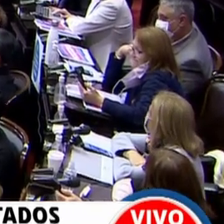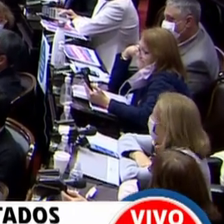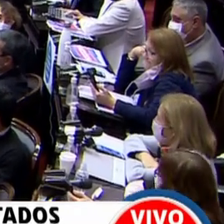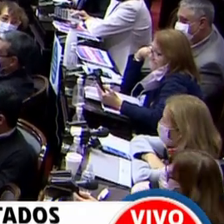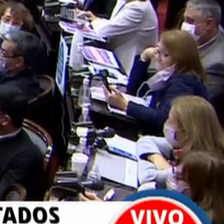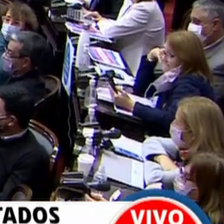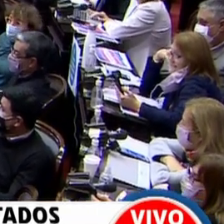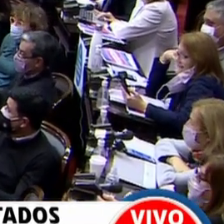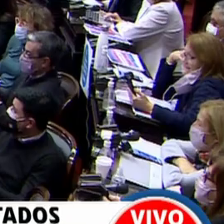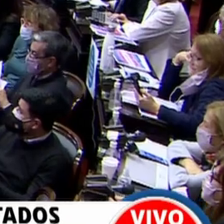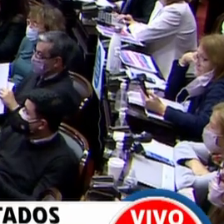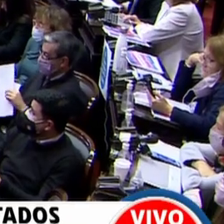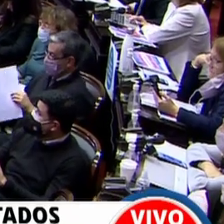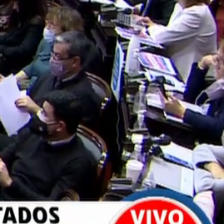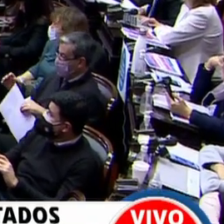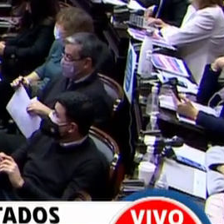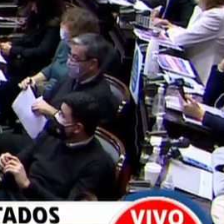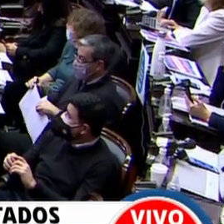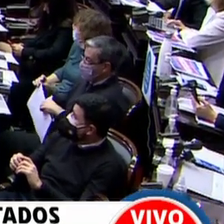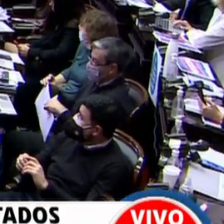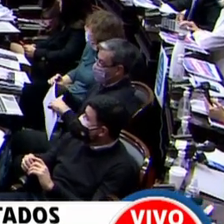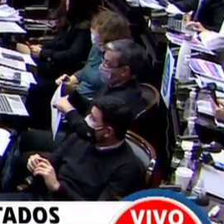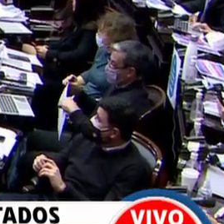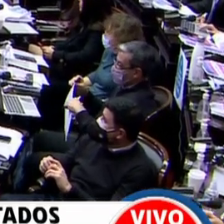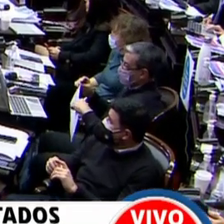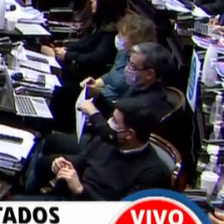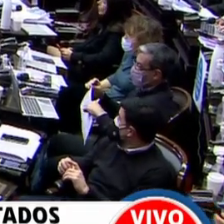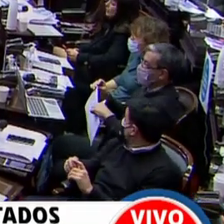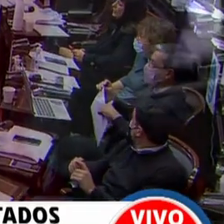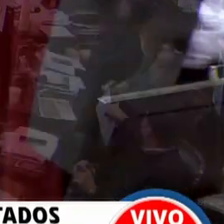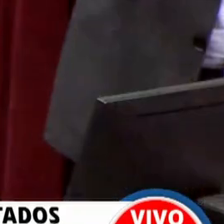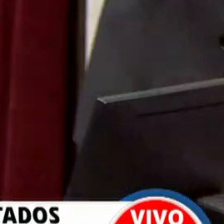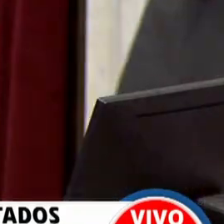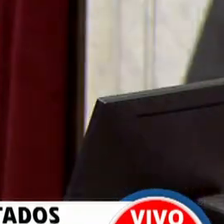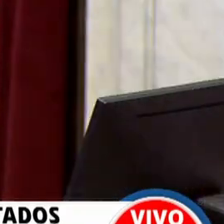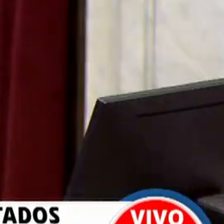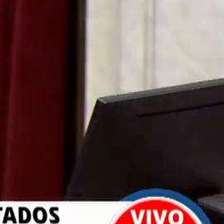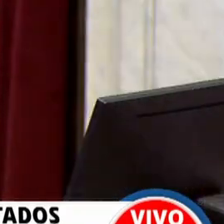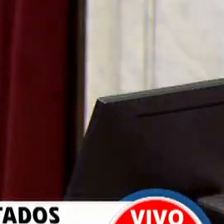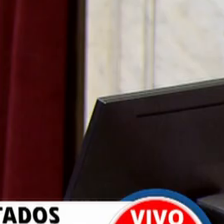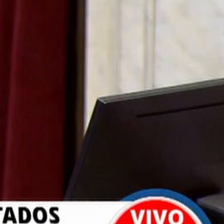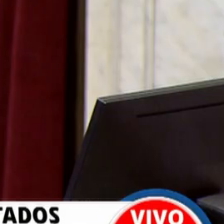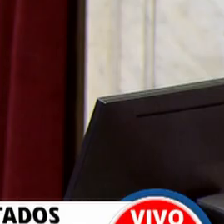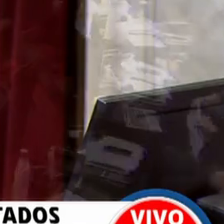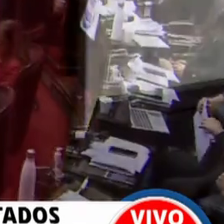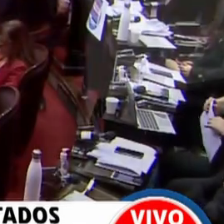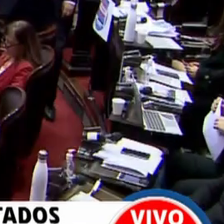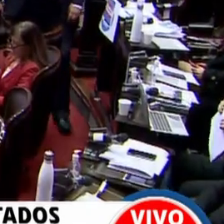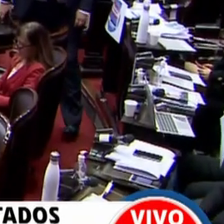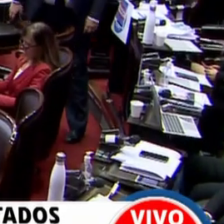diputado bárbaro estamos en el parlamento por favor ah